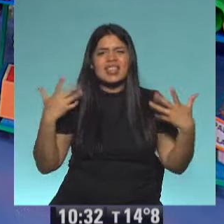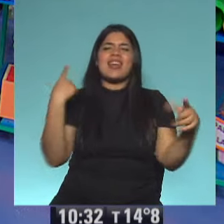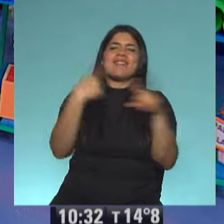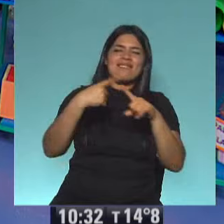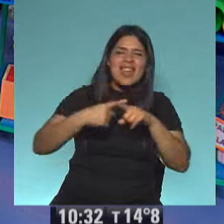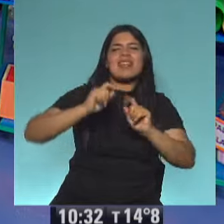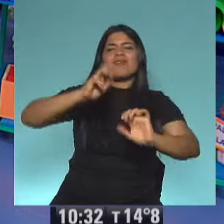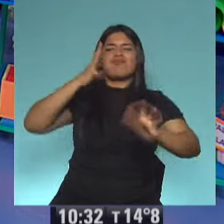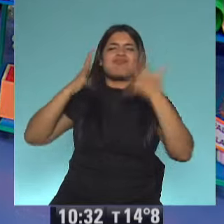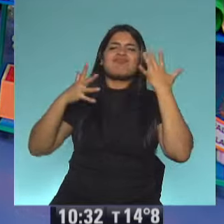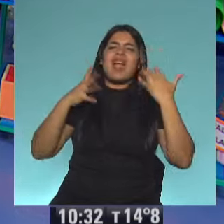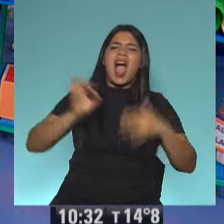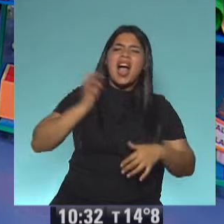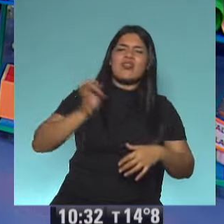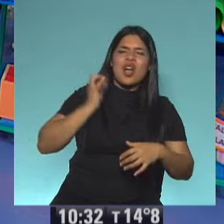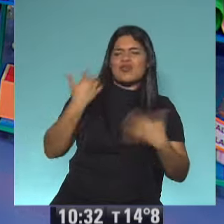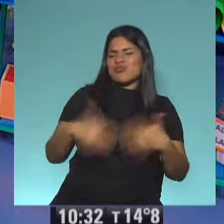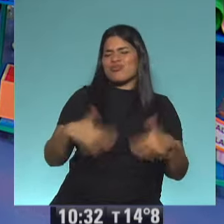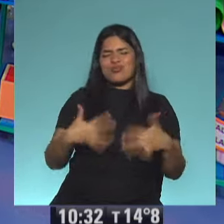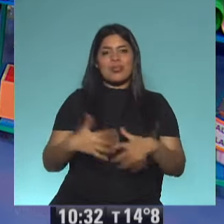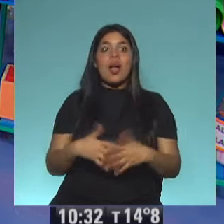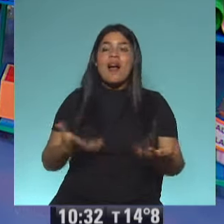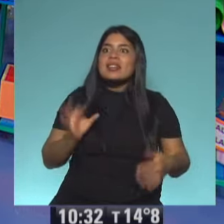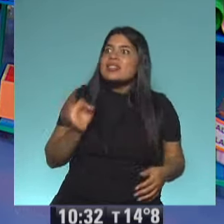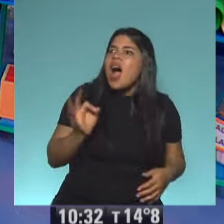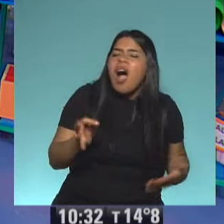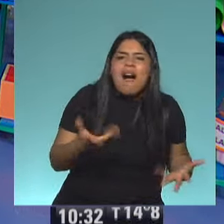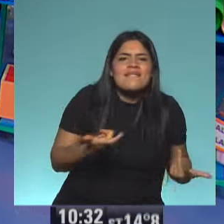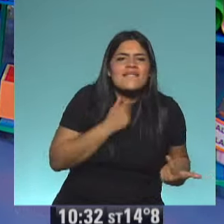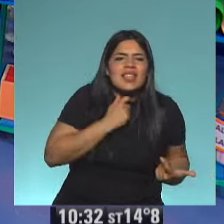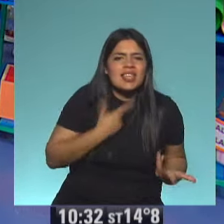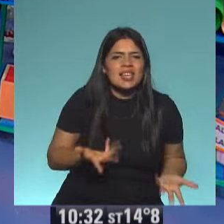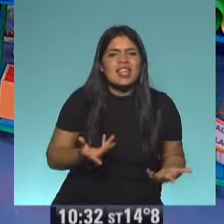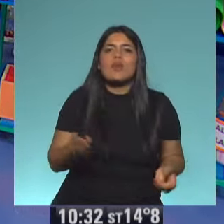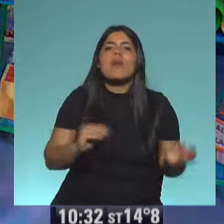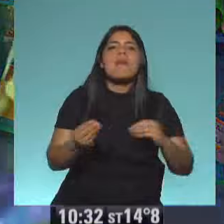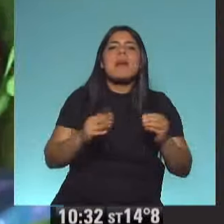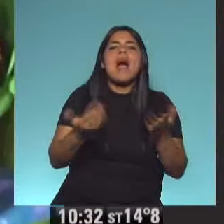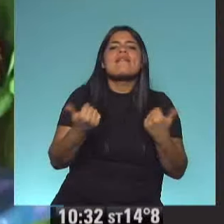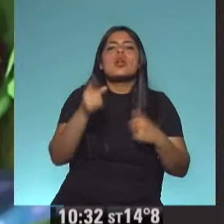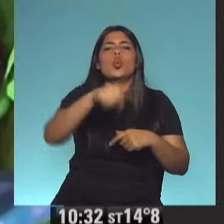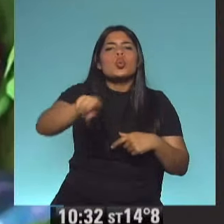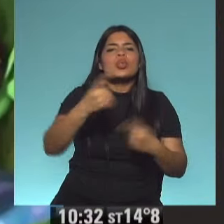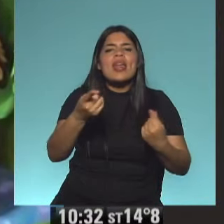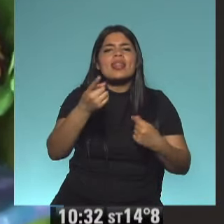año. ¡Qué hermoso! Quiero saber más, claro, quiero saber de estos muñecos. Sabemos que están en el galpón donde ustedes construyen